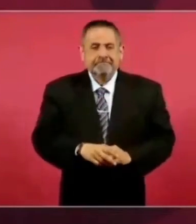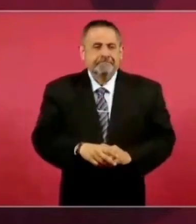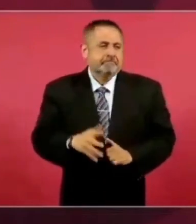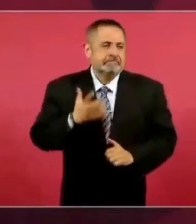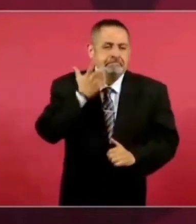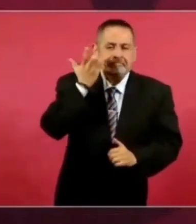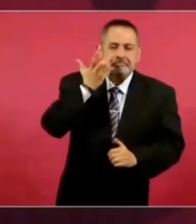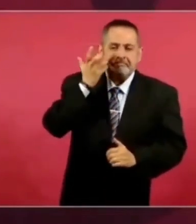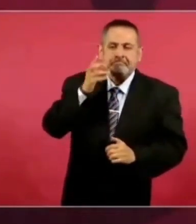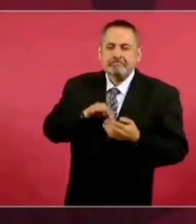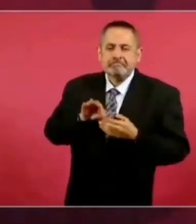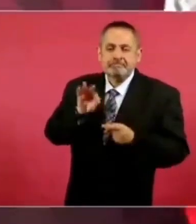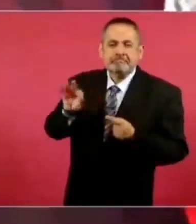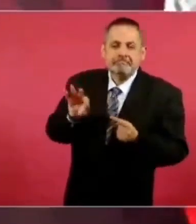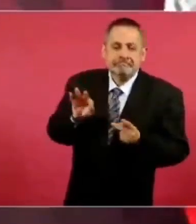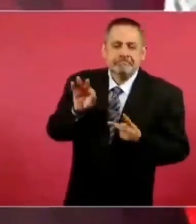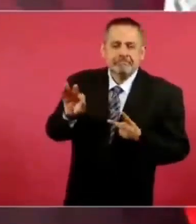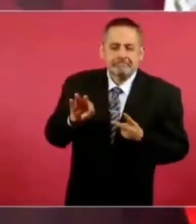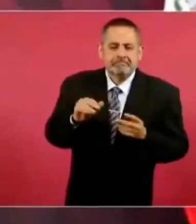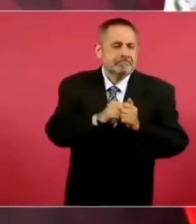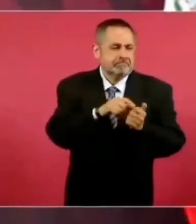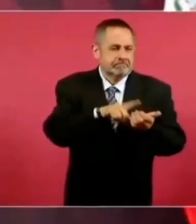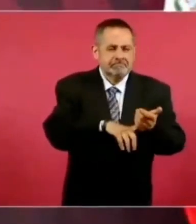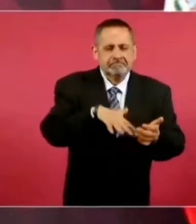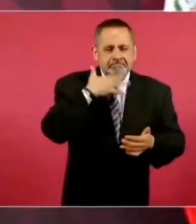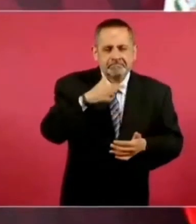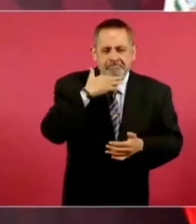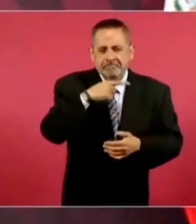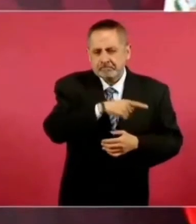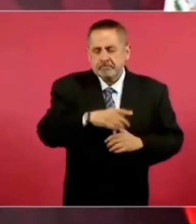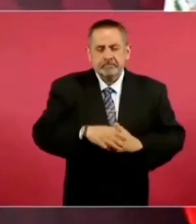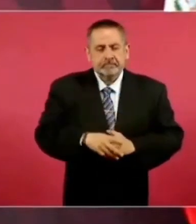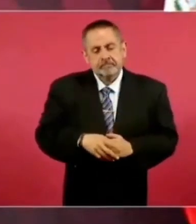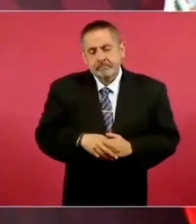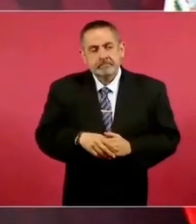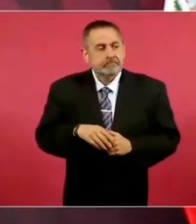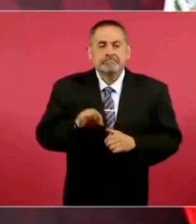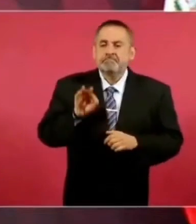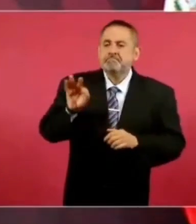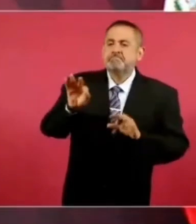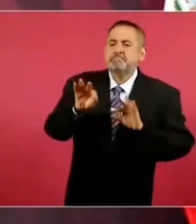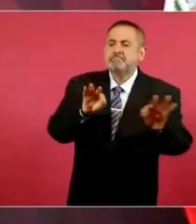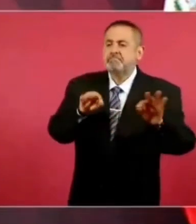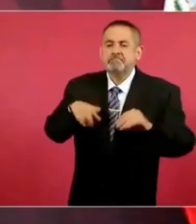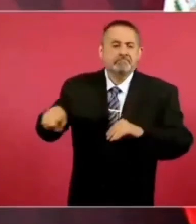tendencioso, corrupto, hace mucho daño